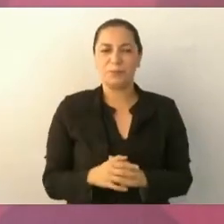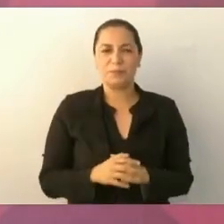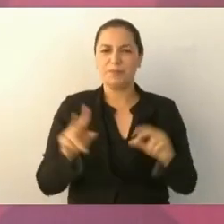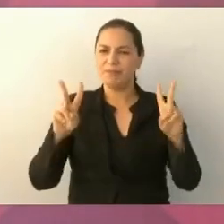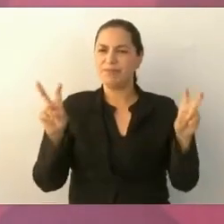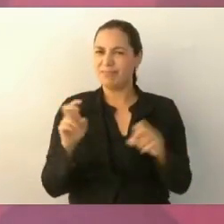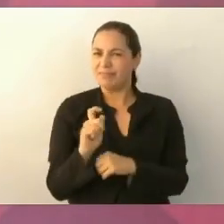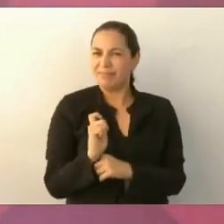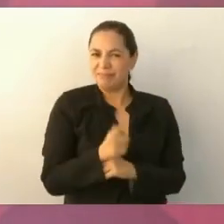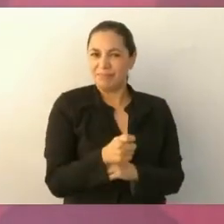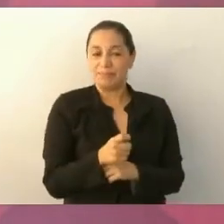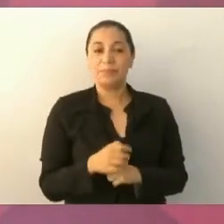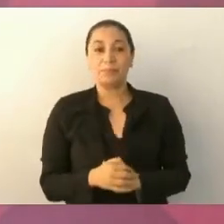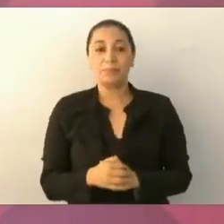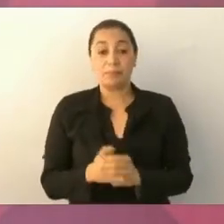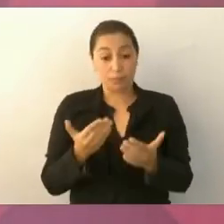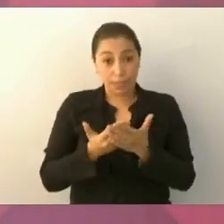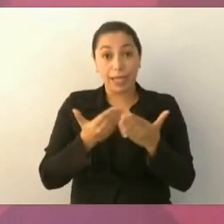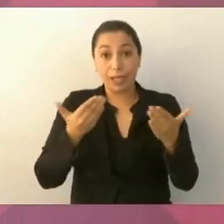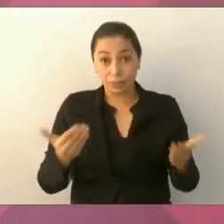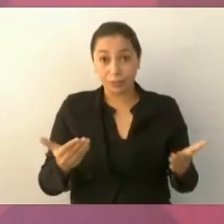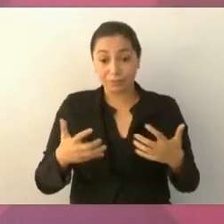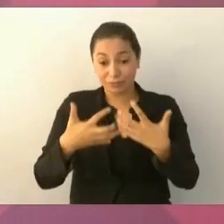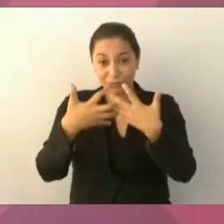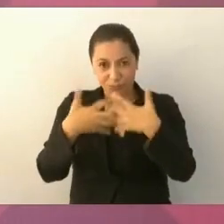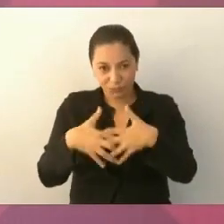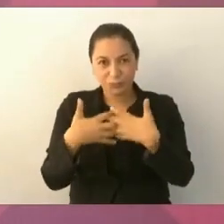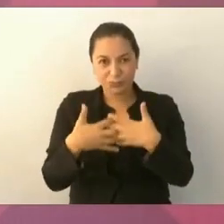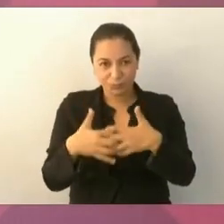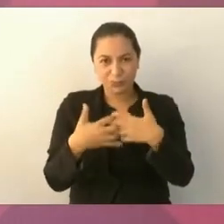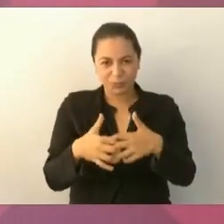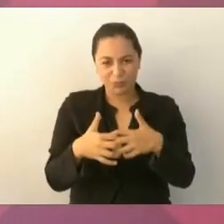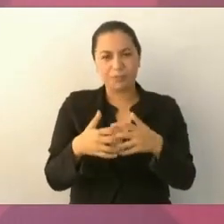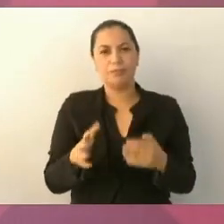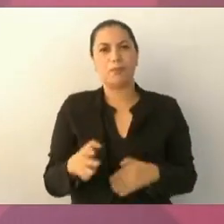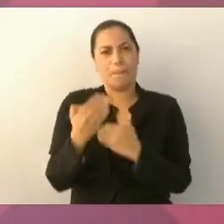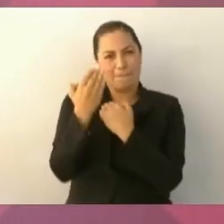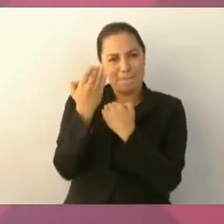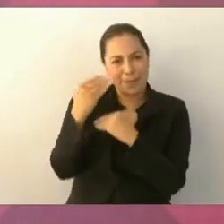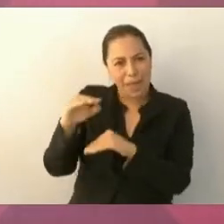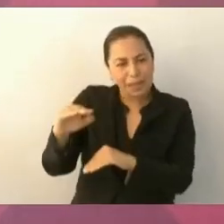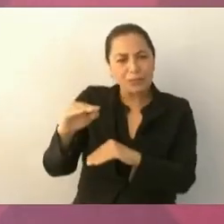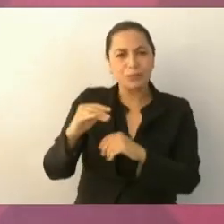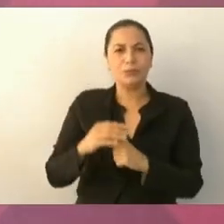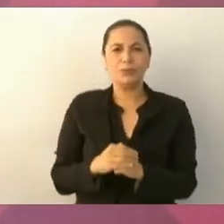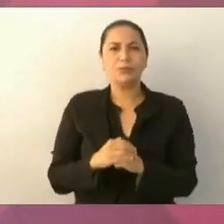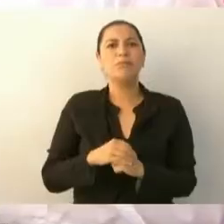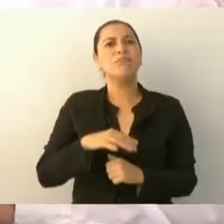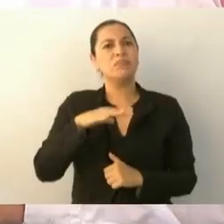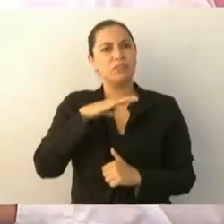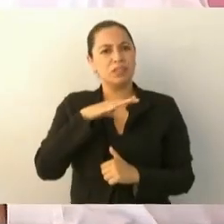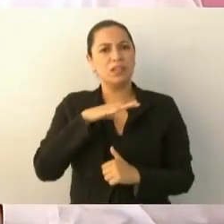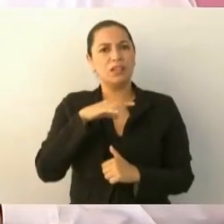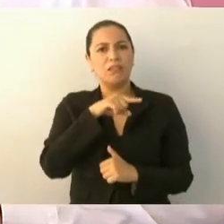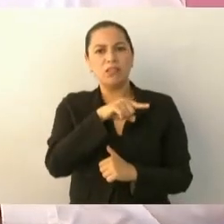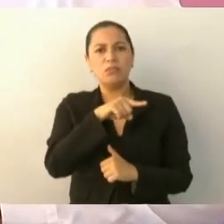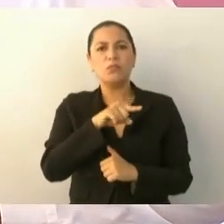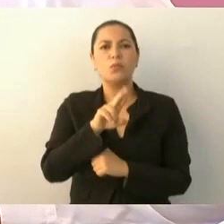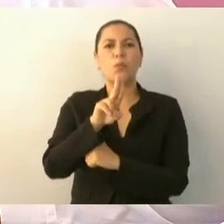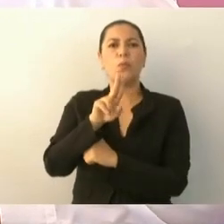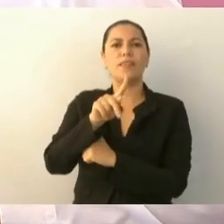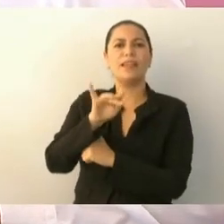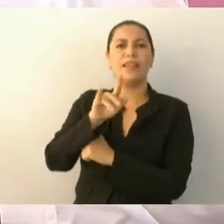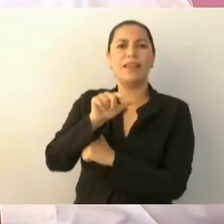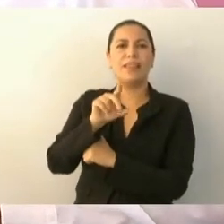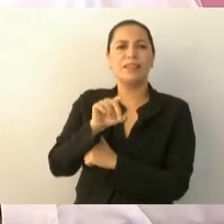Ahora las empresas, los bancos, tienen utilidades